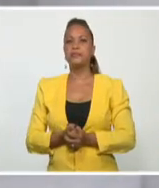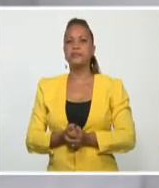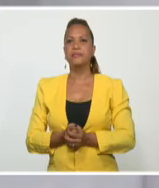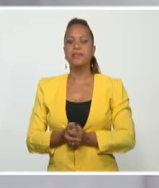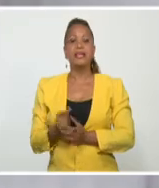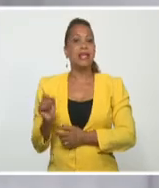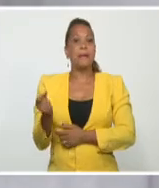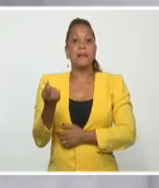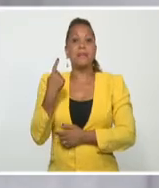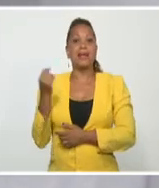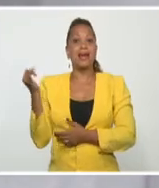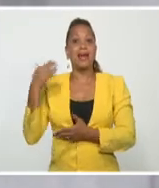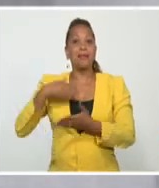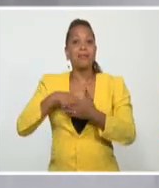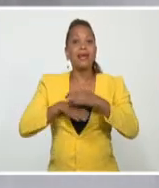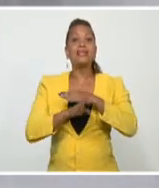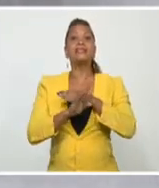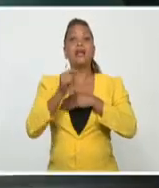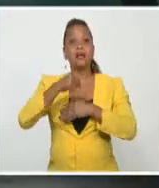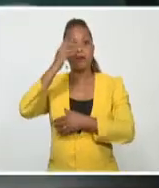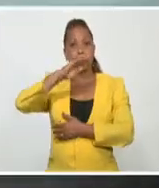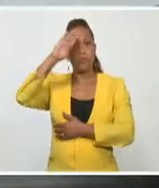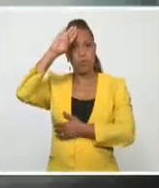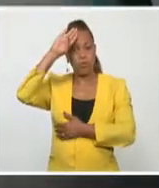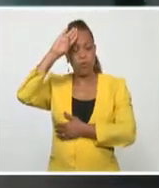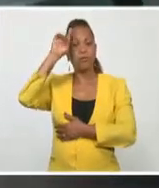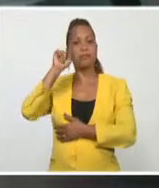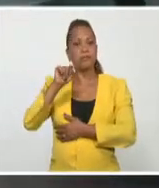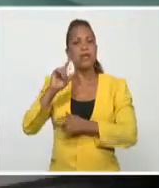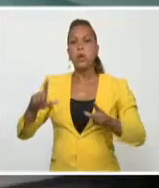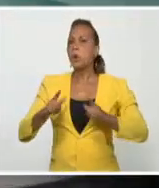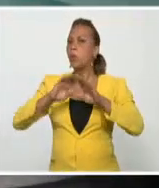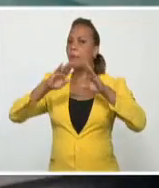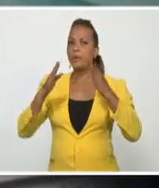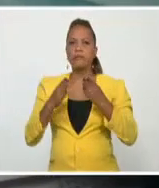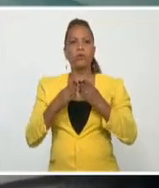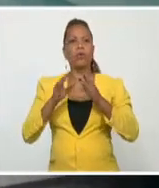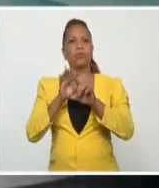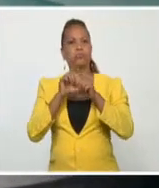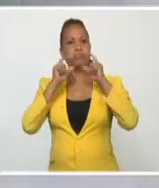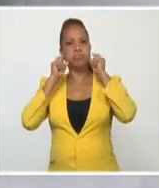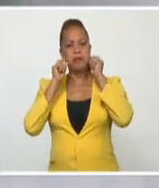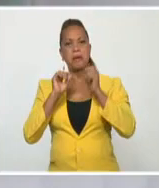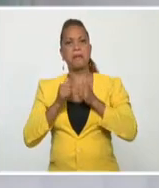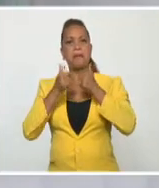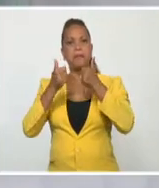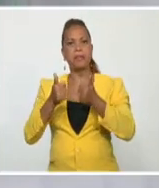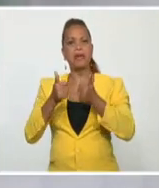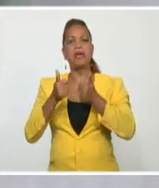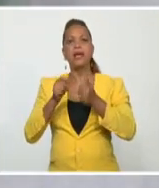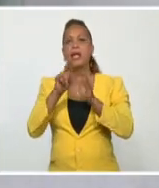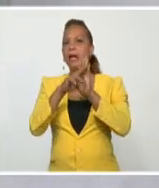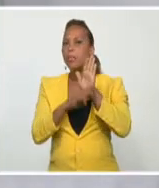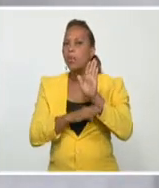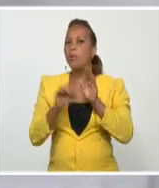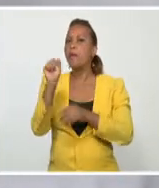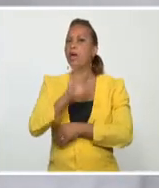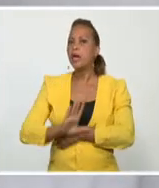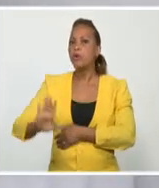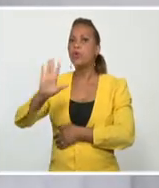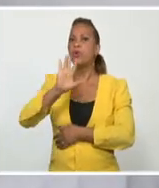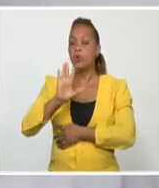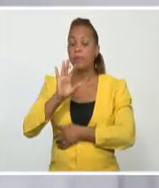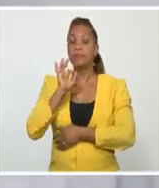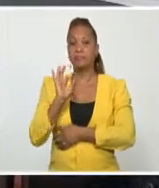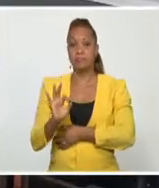que entraron en Cuba, que cumplen con todas las normas europeas y tienen valores